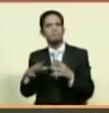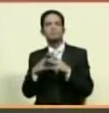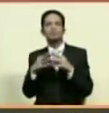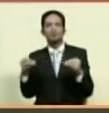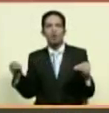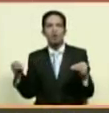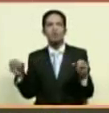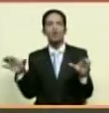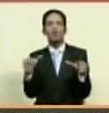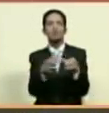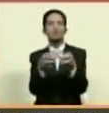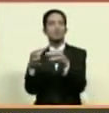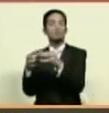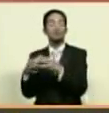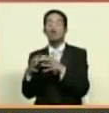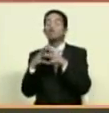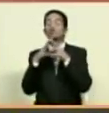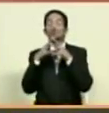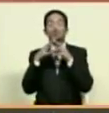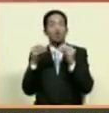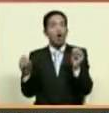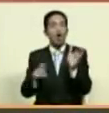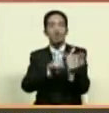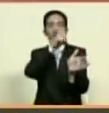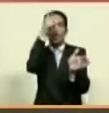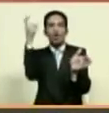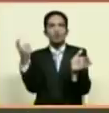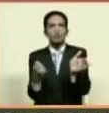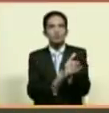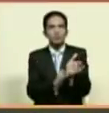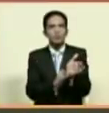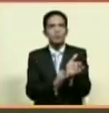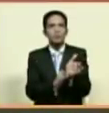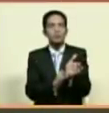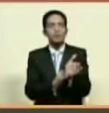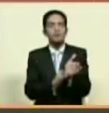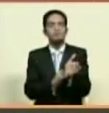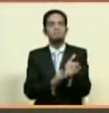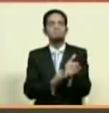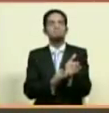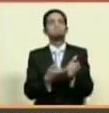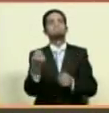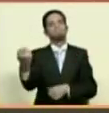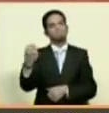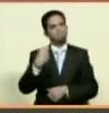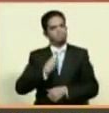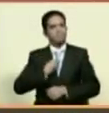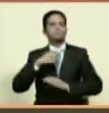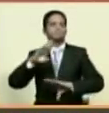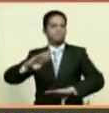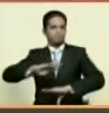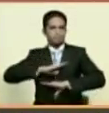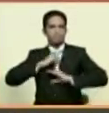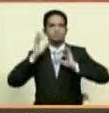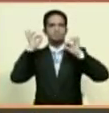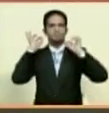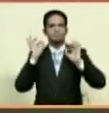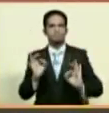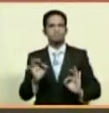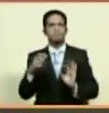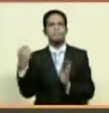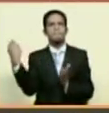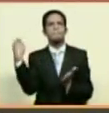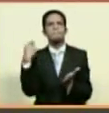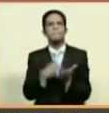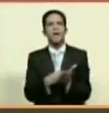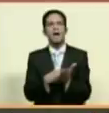sectores, y todos, absolutamente todos, han recibido satisfactoriamente su pago